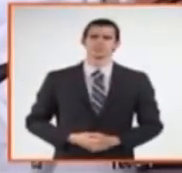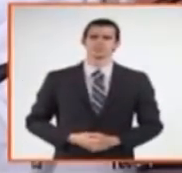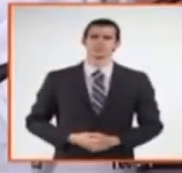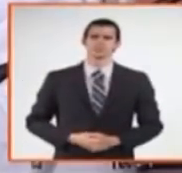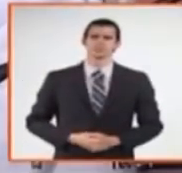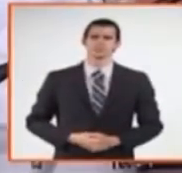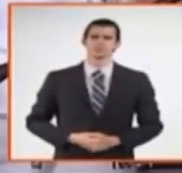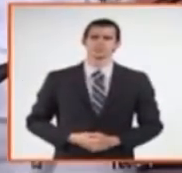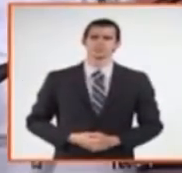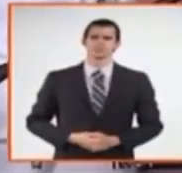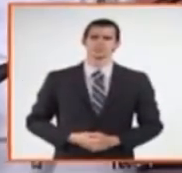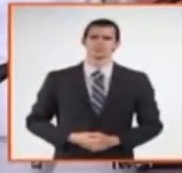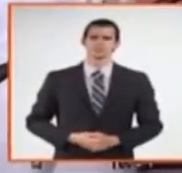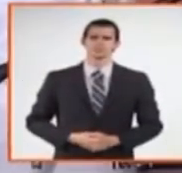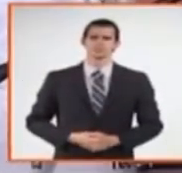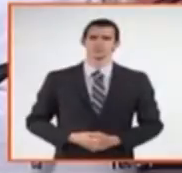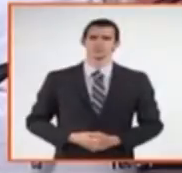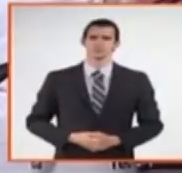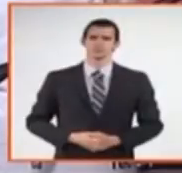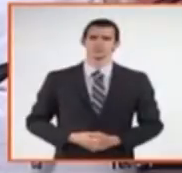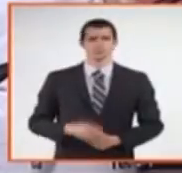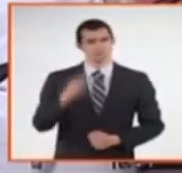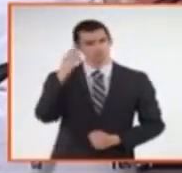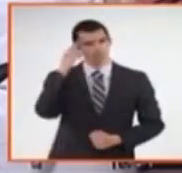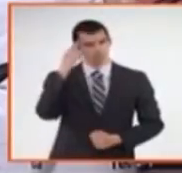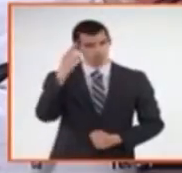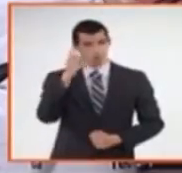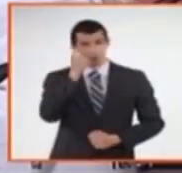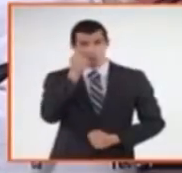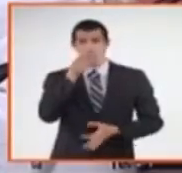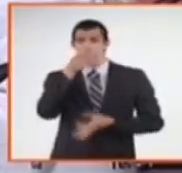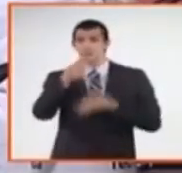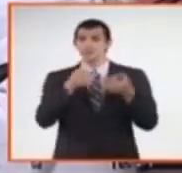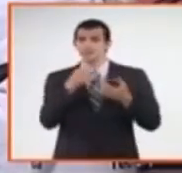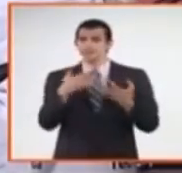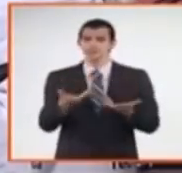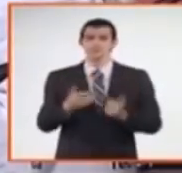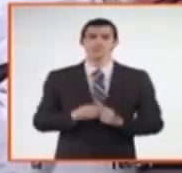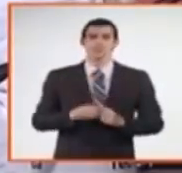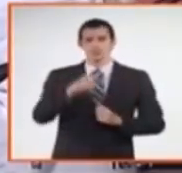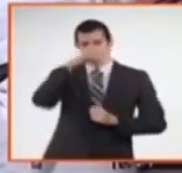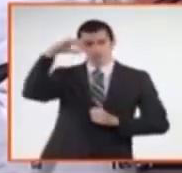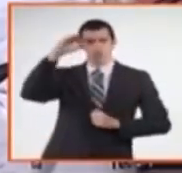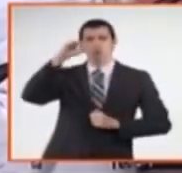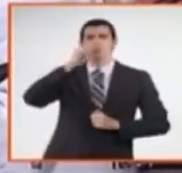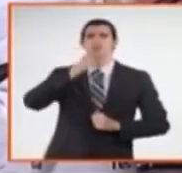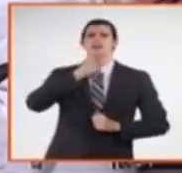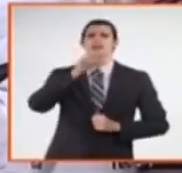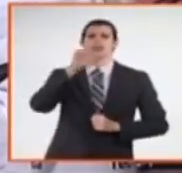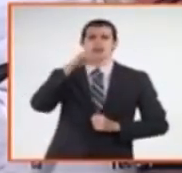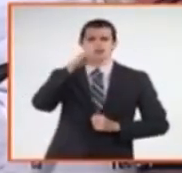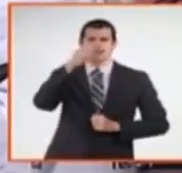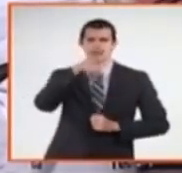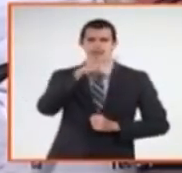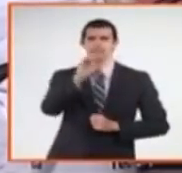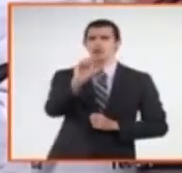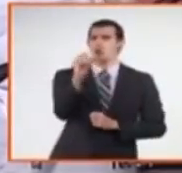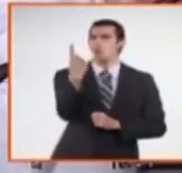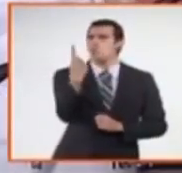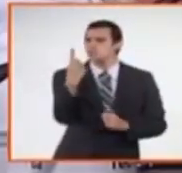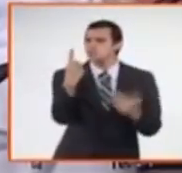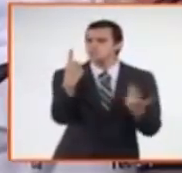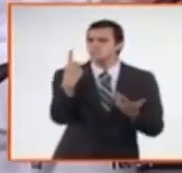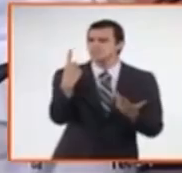01 que incluso la fuente respuesta también innata induce la respuesta innata